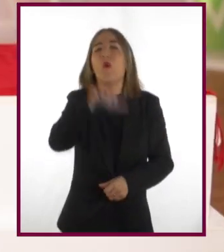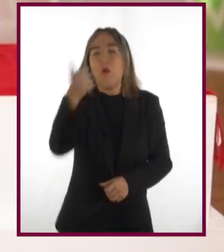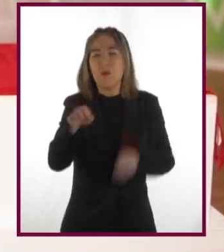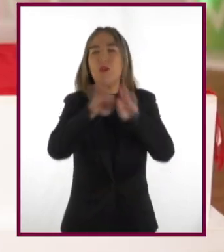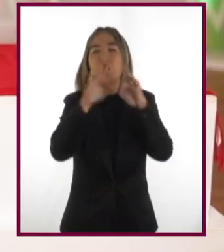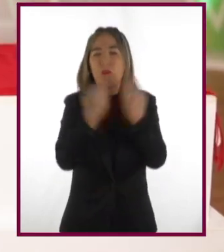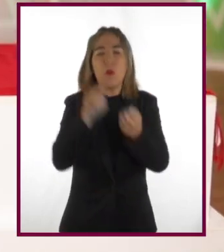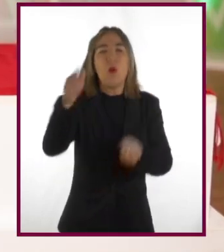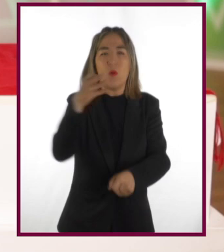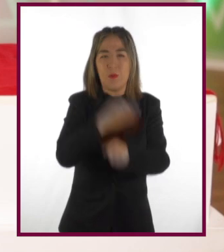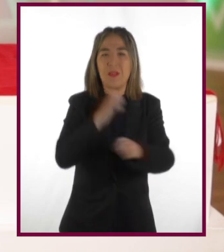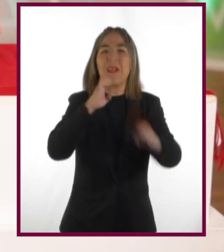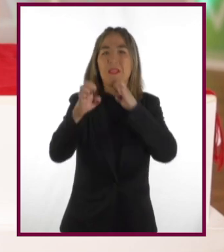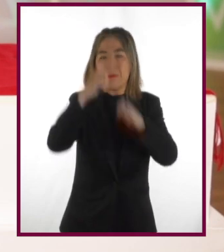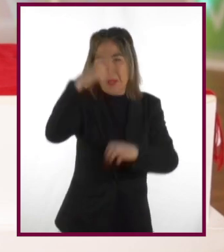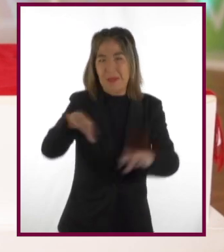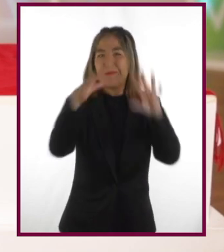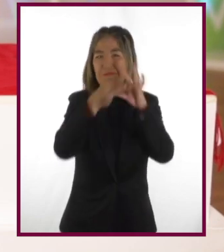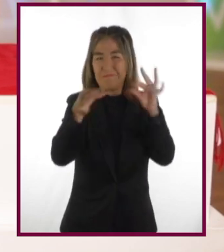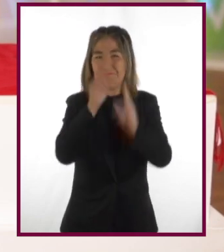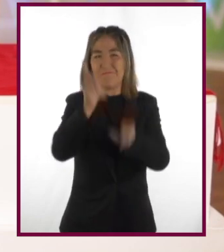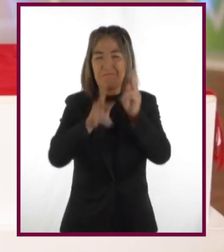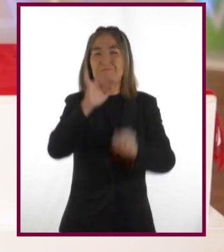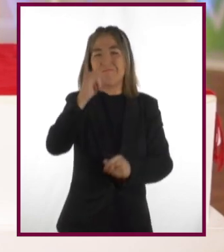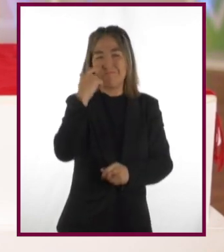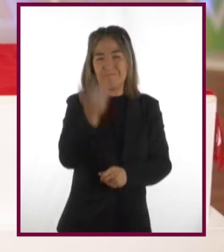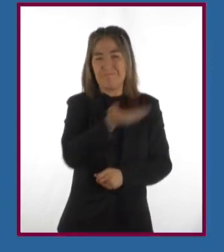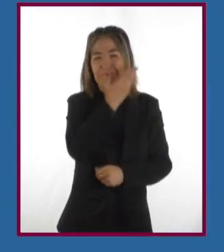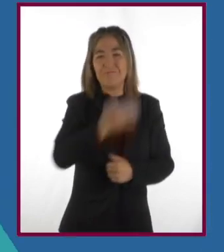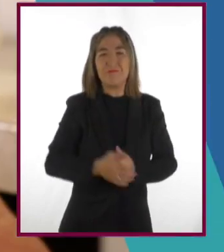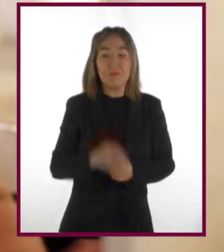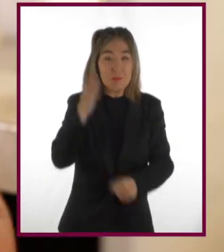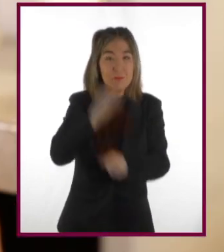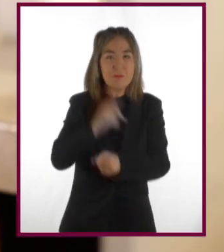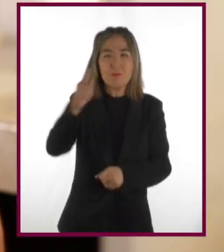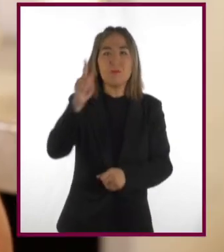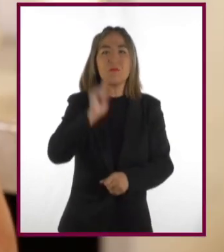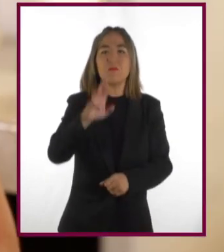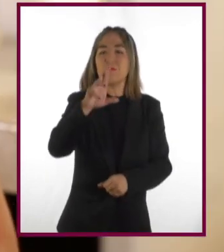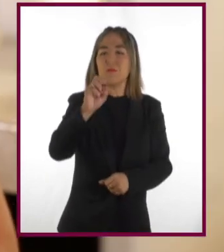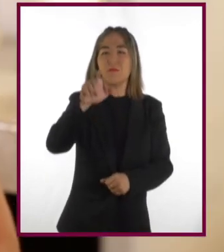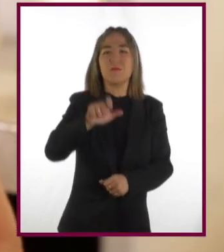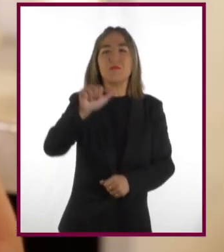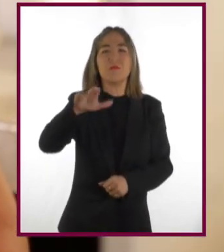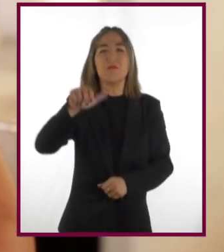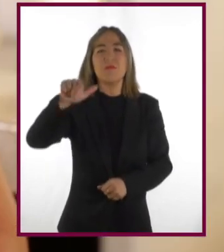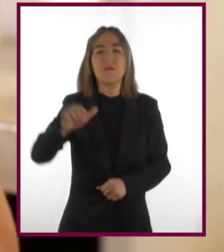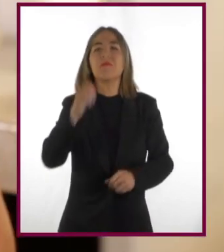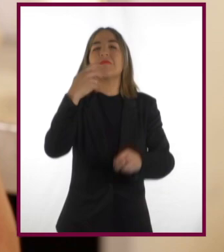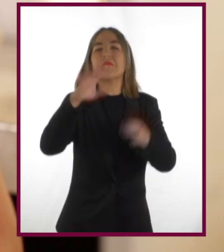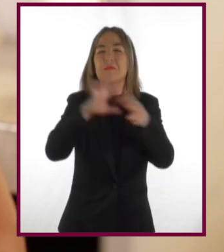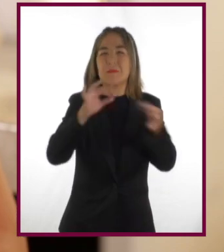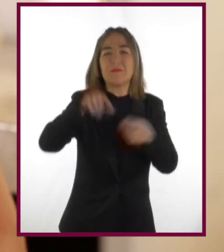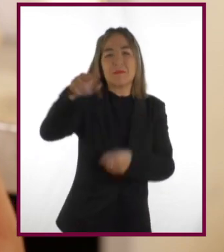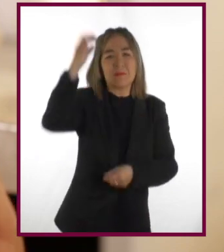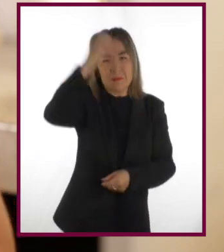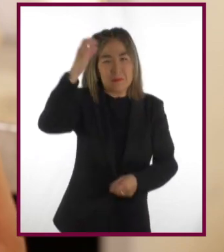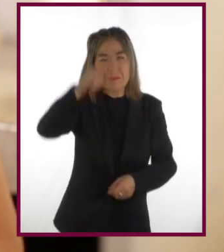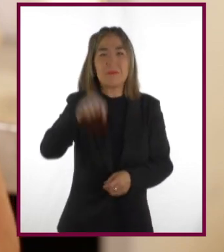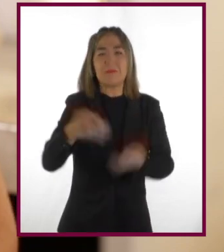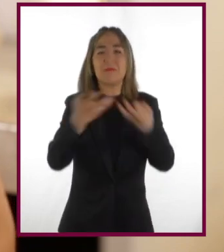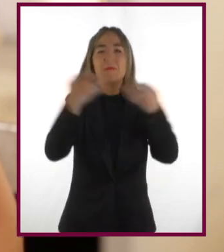factores. Vamos con nuestro entrevistado para que nos platique. Vamos. ¿Qué tal? Estamos con Rosana Bonacía, quien es doctora en Ciencias de la